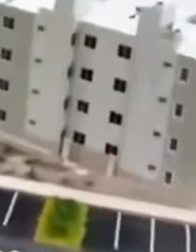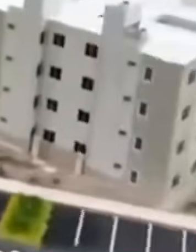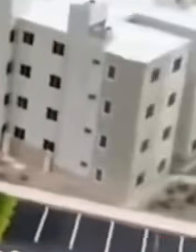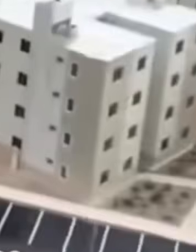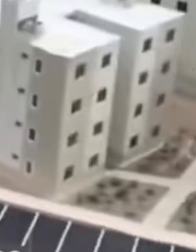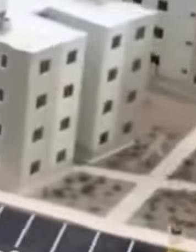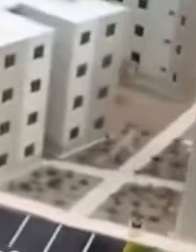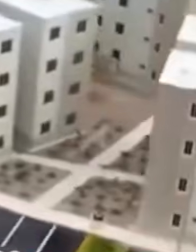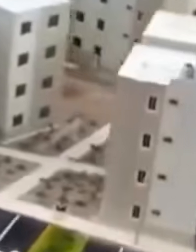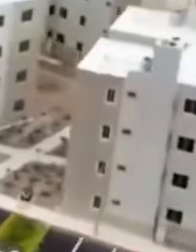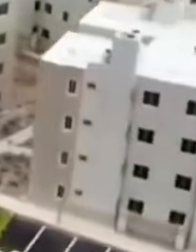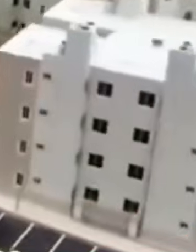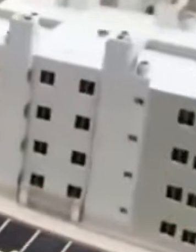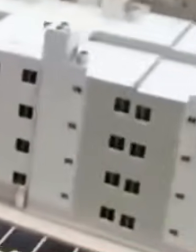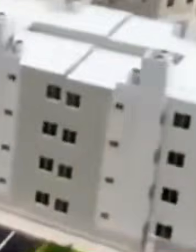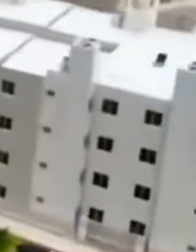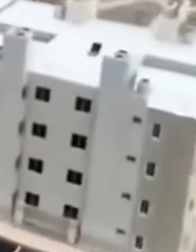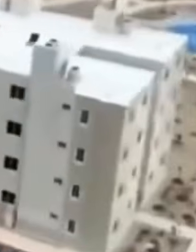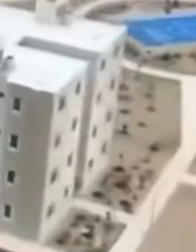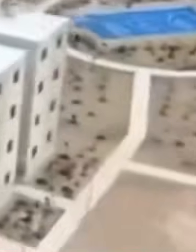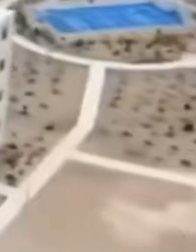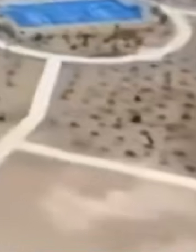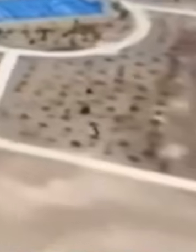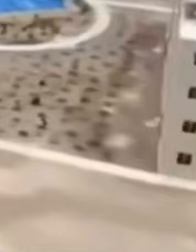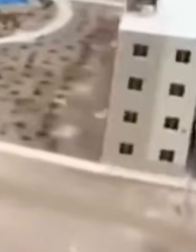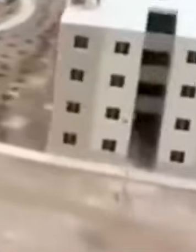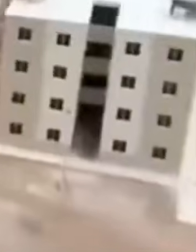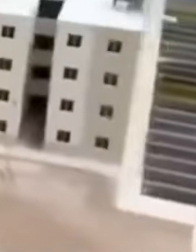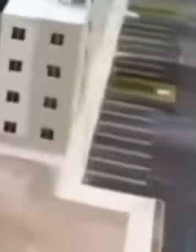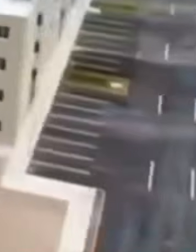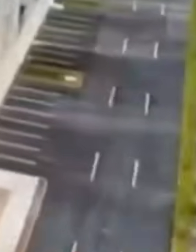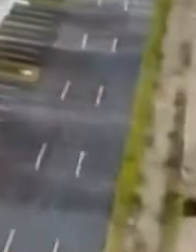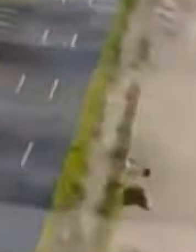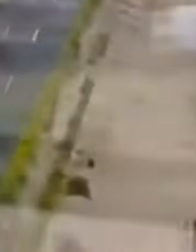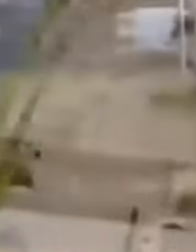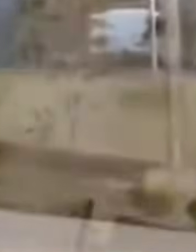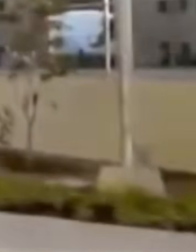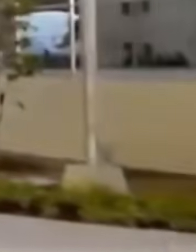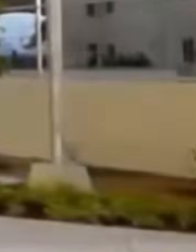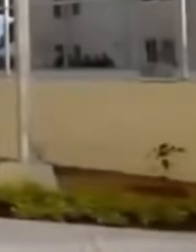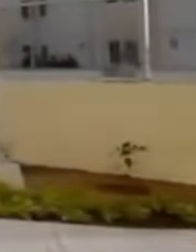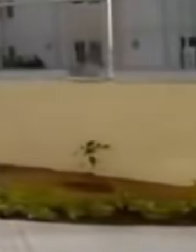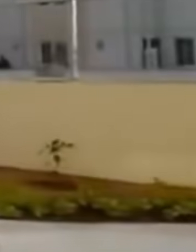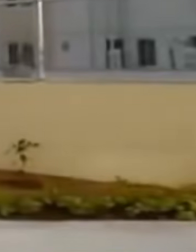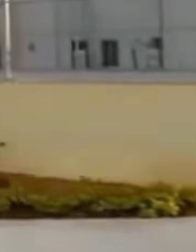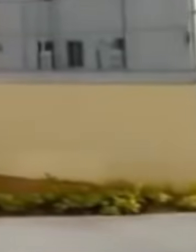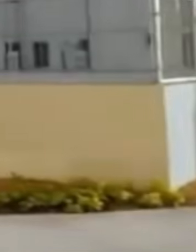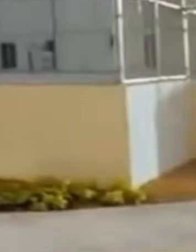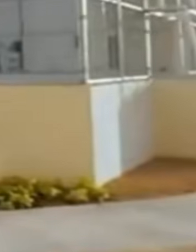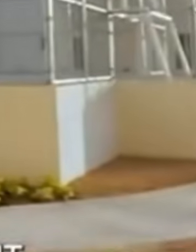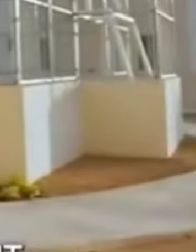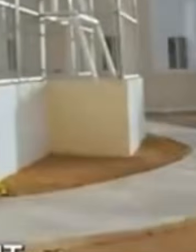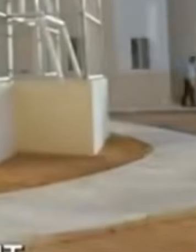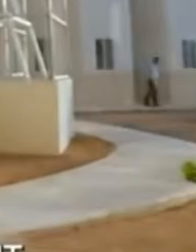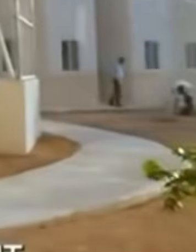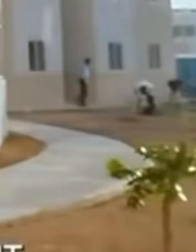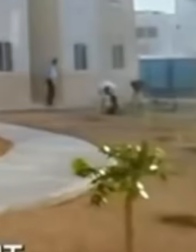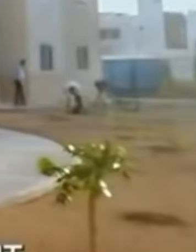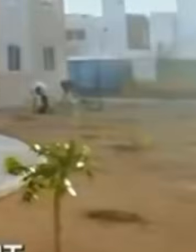y beneficio de unos cuantos. Pero ahora el Infonavit cambió.